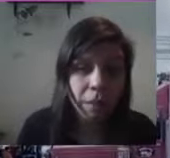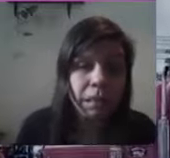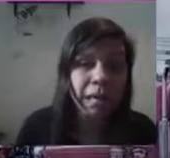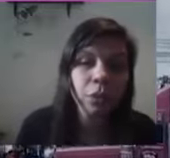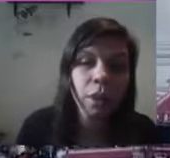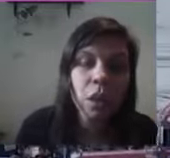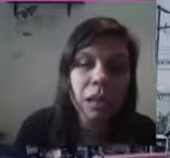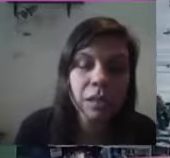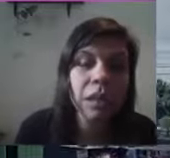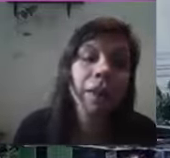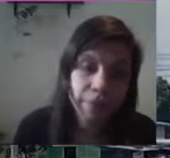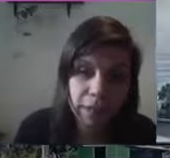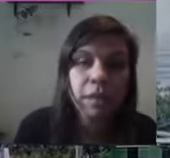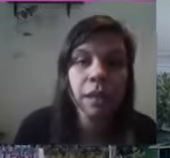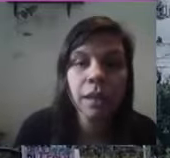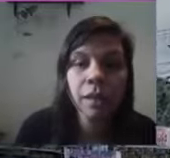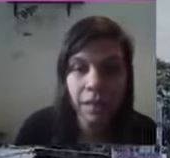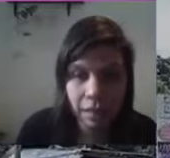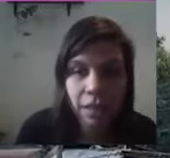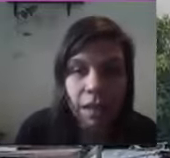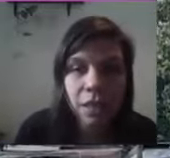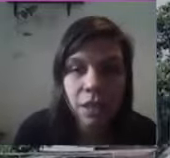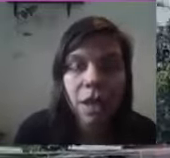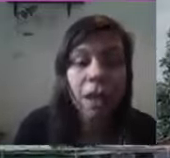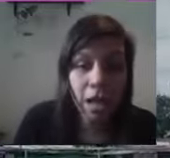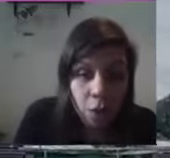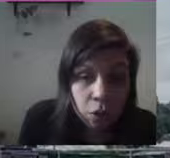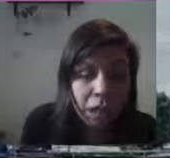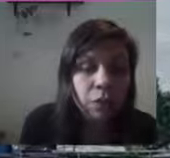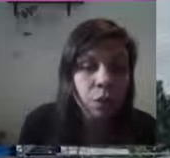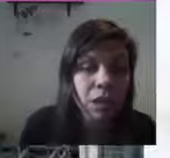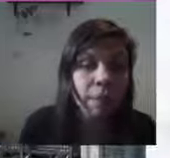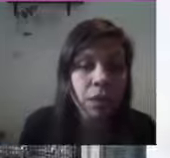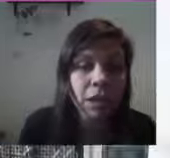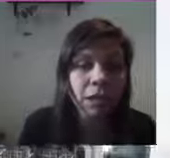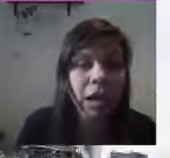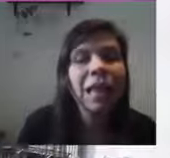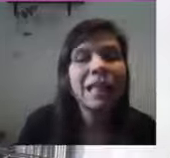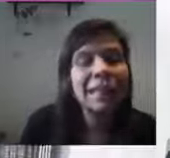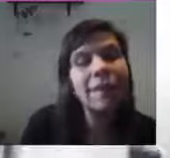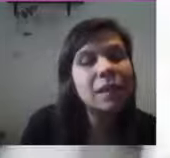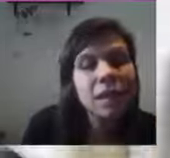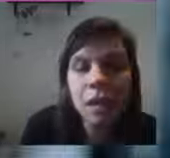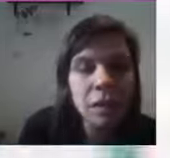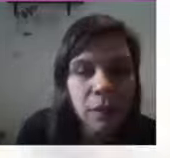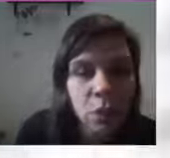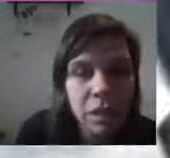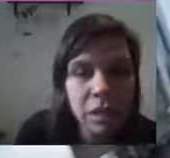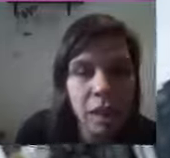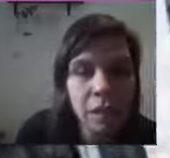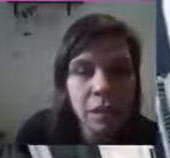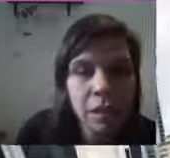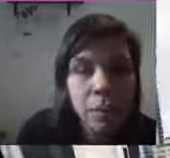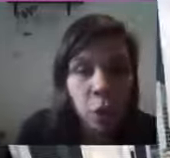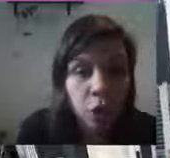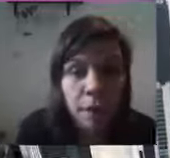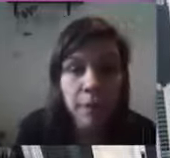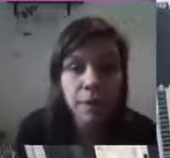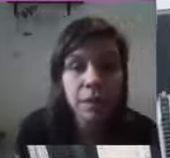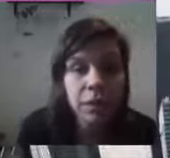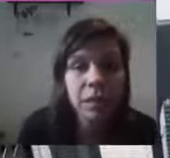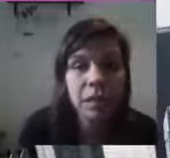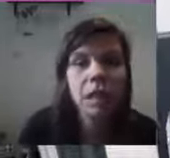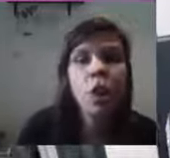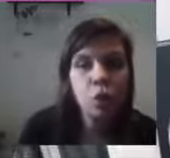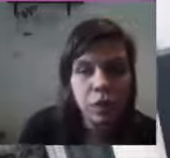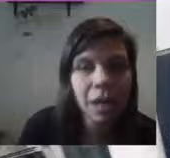personas cometen actos de violencia, dice la CIDH, en el contexto de una protesta deben ser individualizadas, pero los